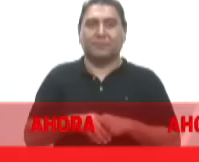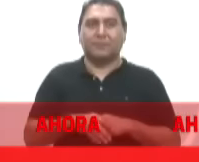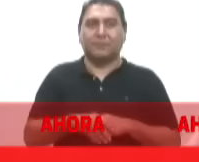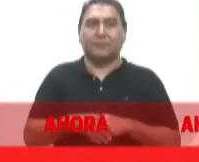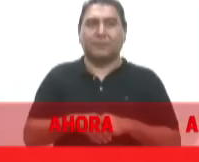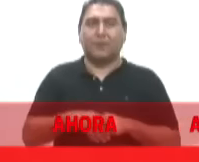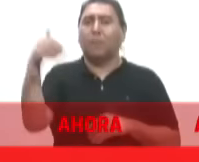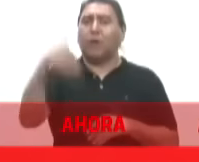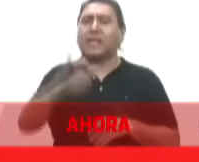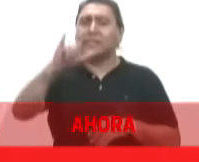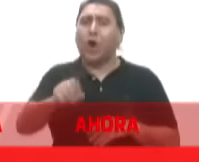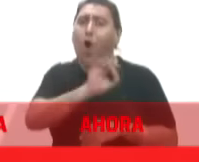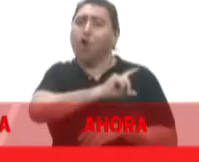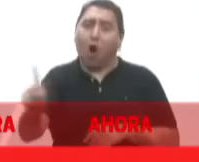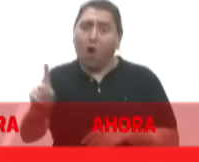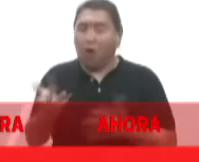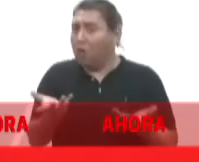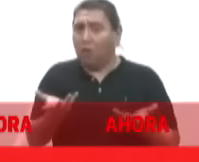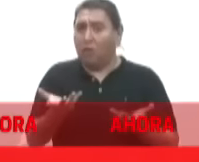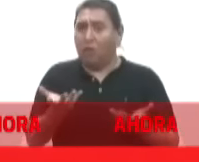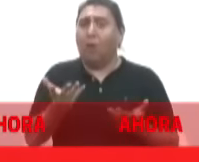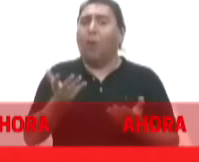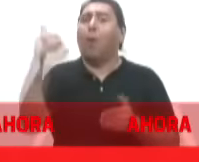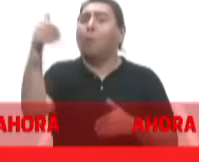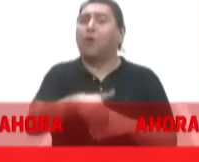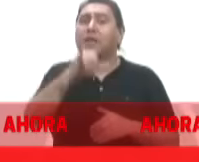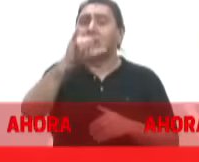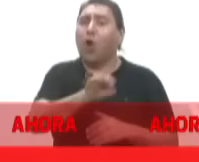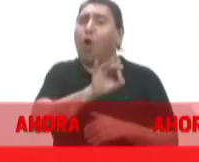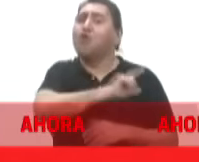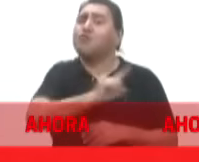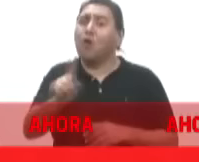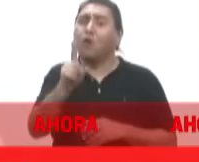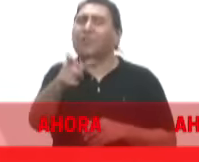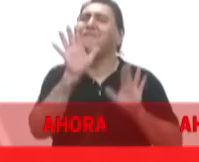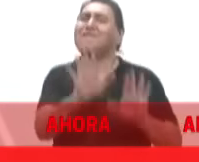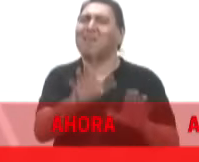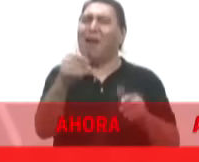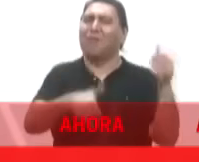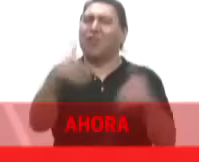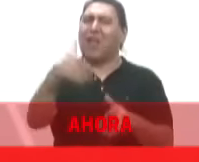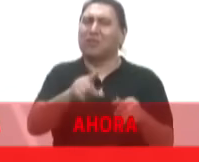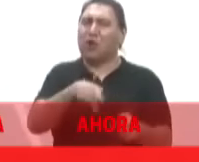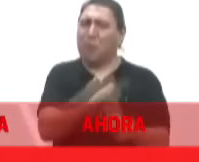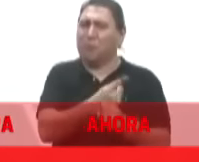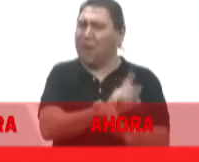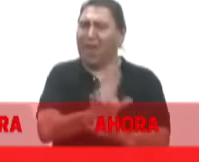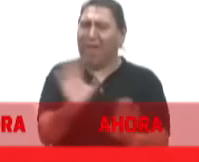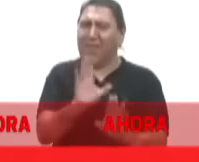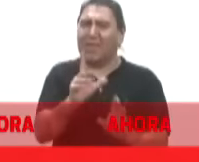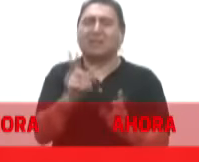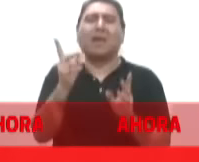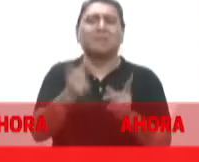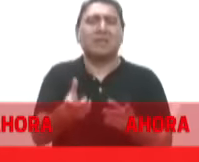Vote por sí o por no. Vote por sí o por no. No puede frenar la votación ni puede frenar la